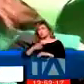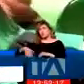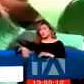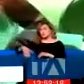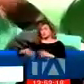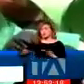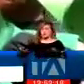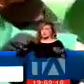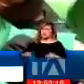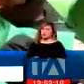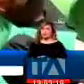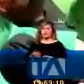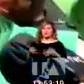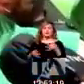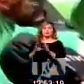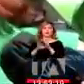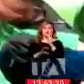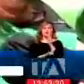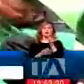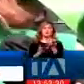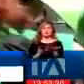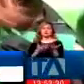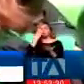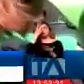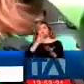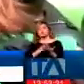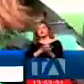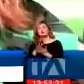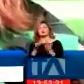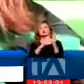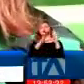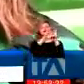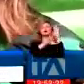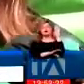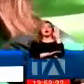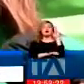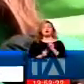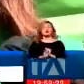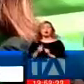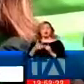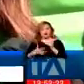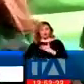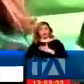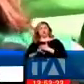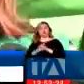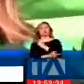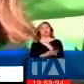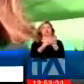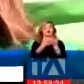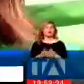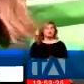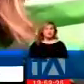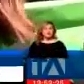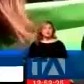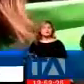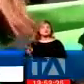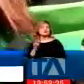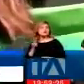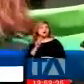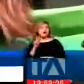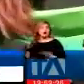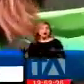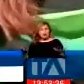esperamos también que esta corte efectivamente defina que es inconstitucional penalizar a las niñas de las mujeres que además de haber sido víctimas de